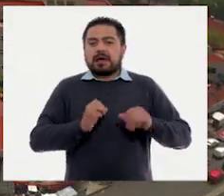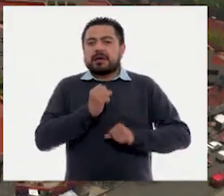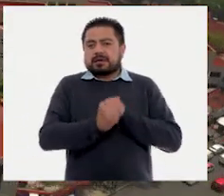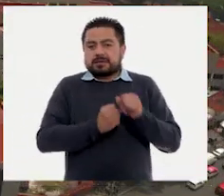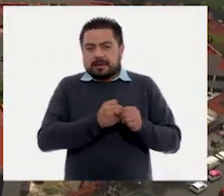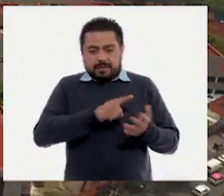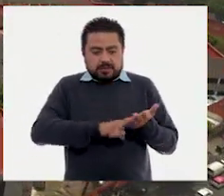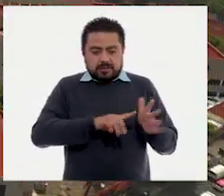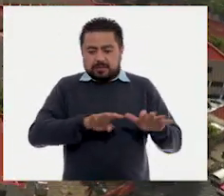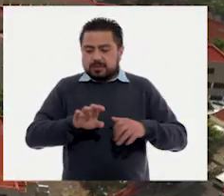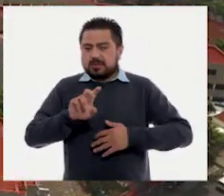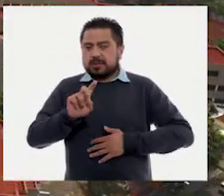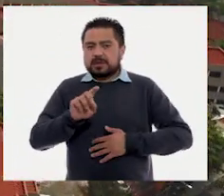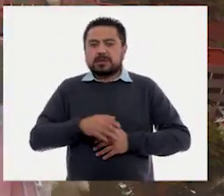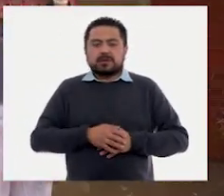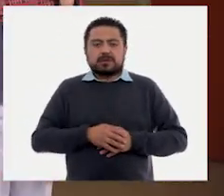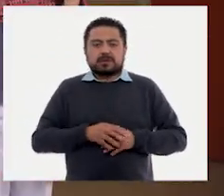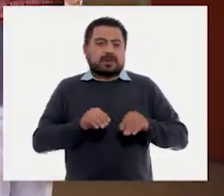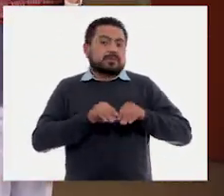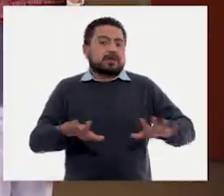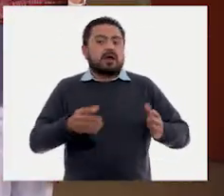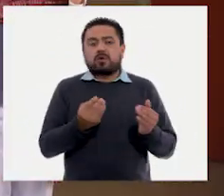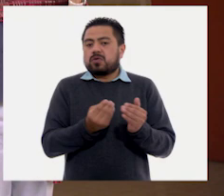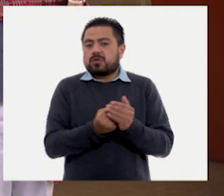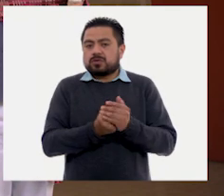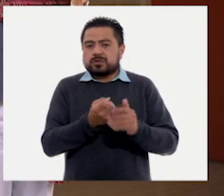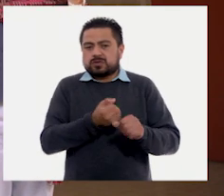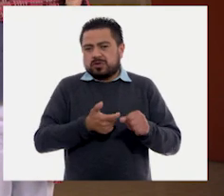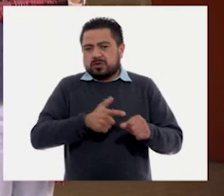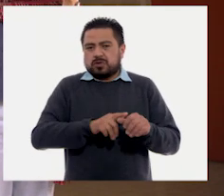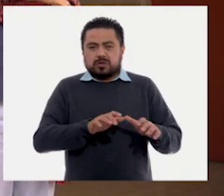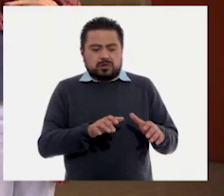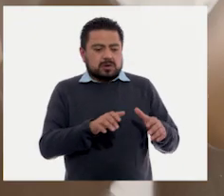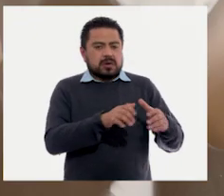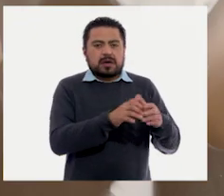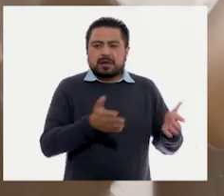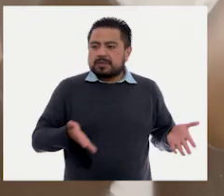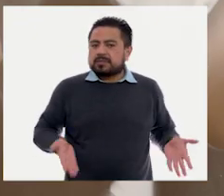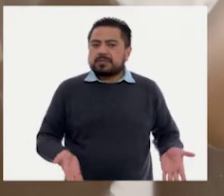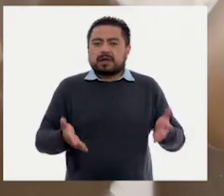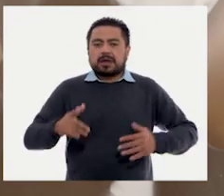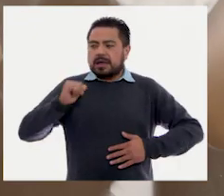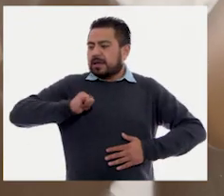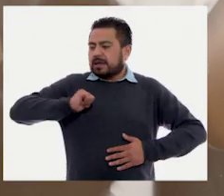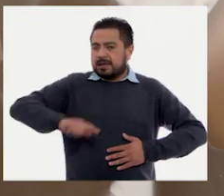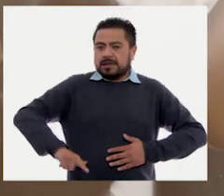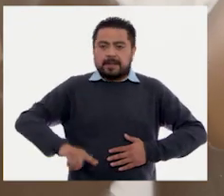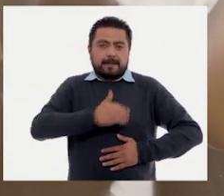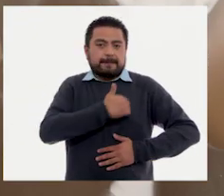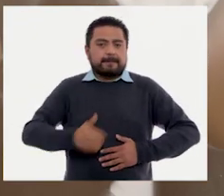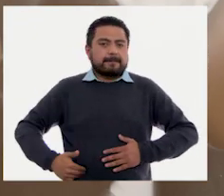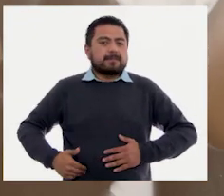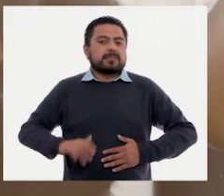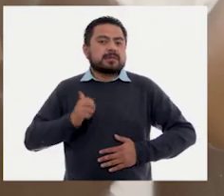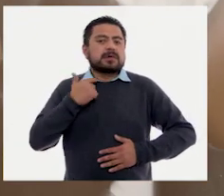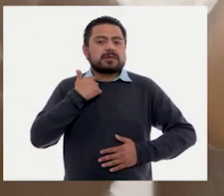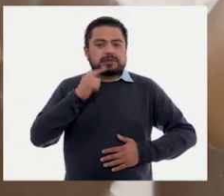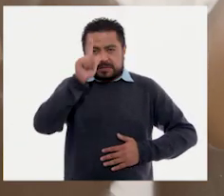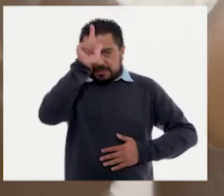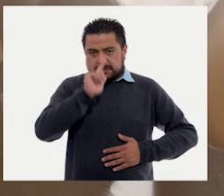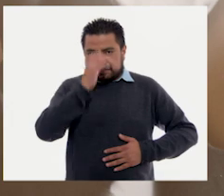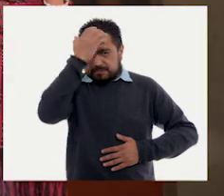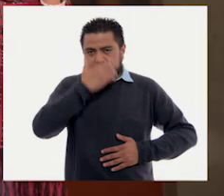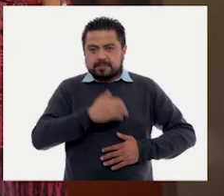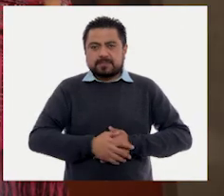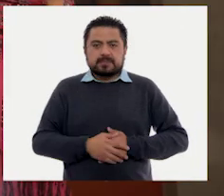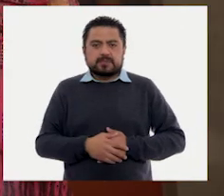30 para impartir la educación socialista que impulsaba el gobierno del presidente Lázaro Cárdenas. El predio